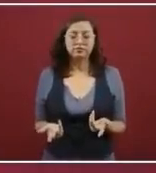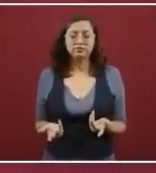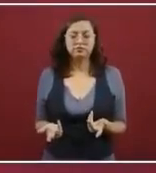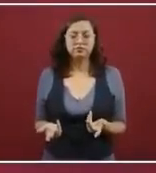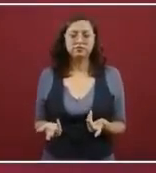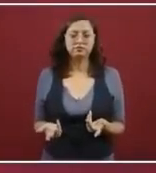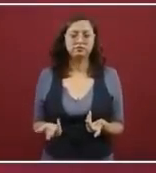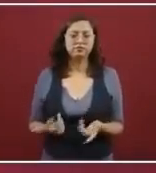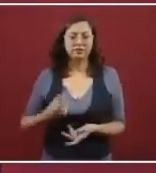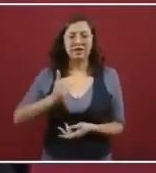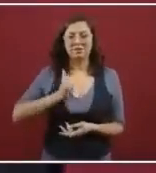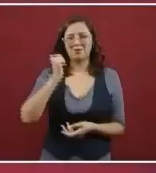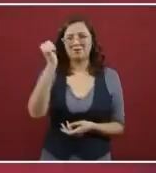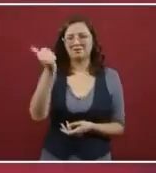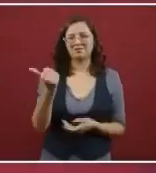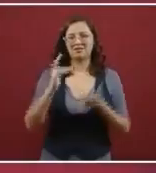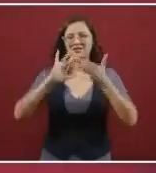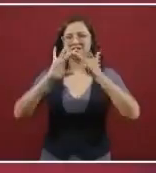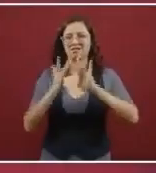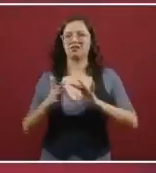las redes